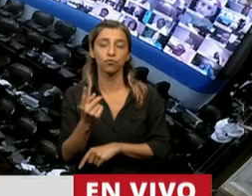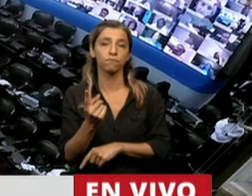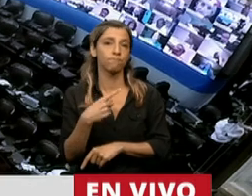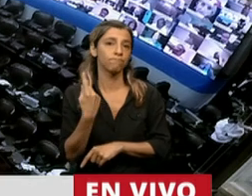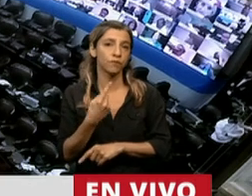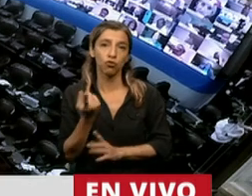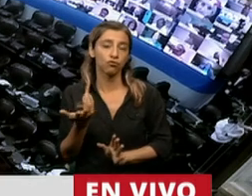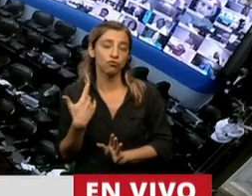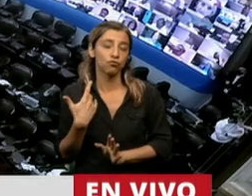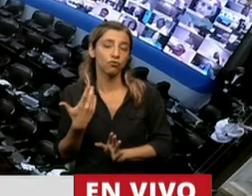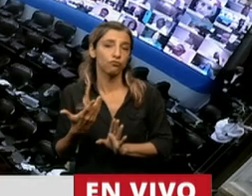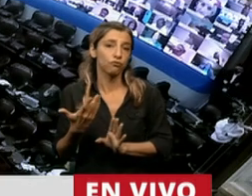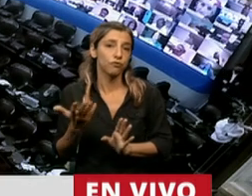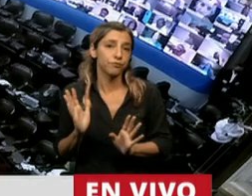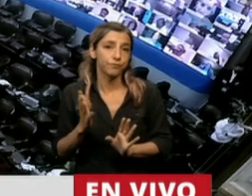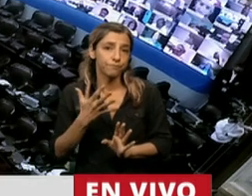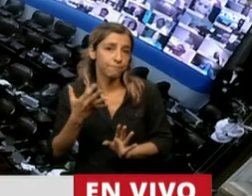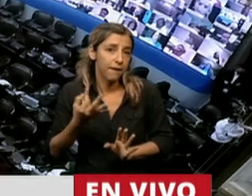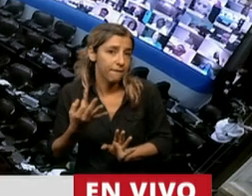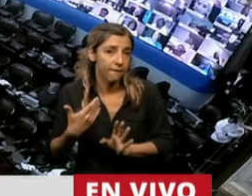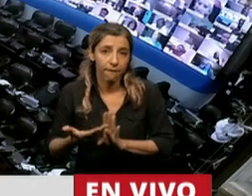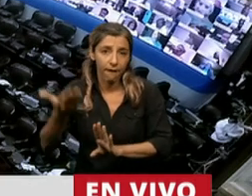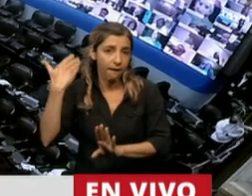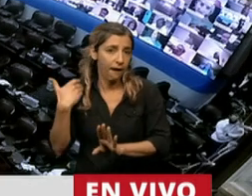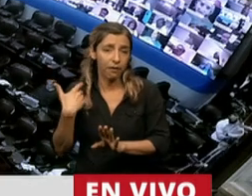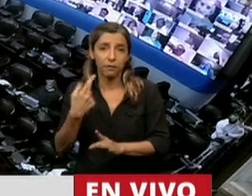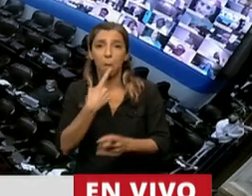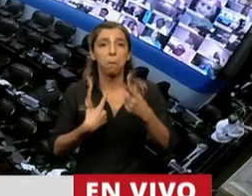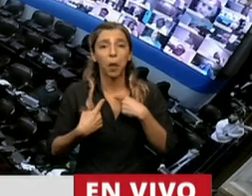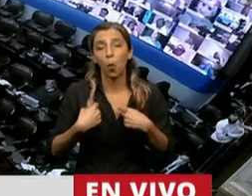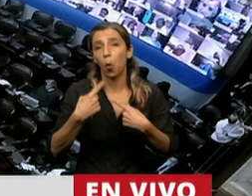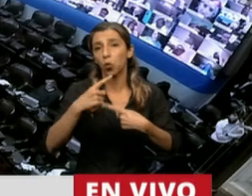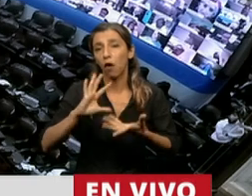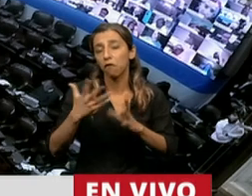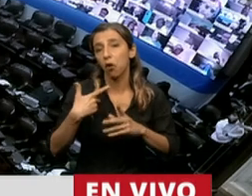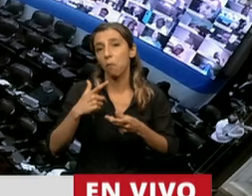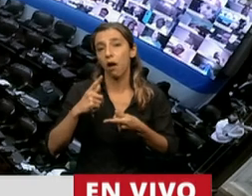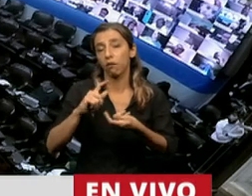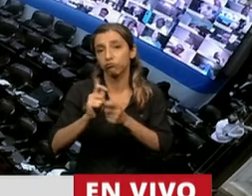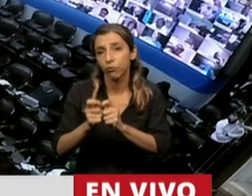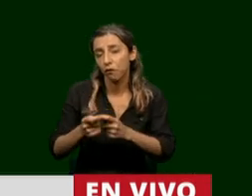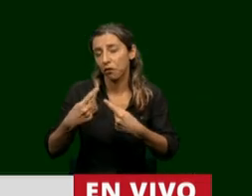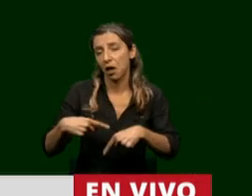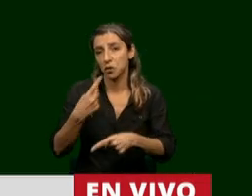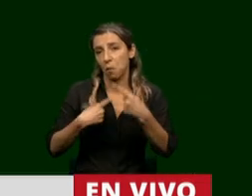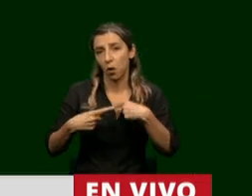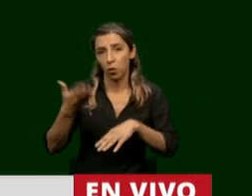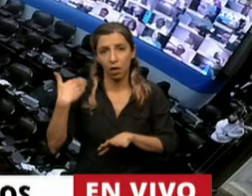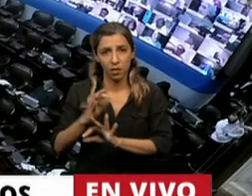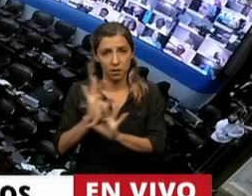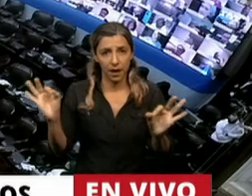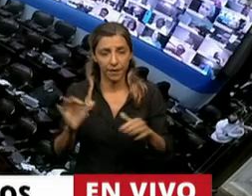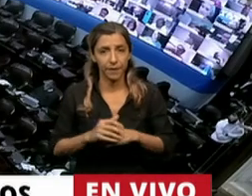fueron consultados ni siquiera minutos antes respecto a las reformas que se le hicieron al artículo diputada